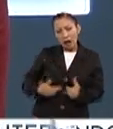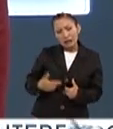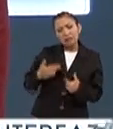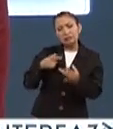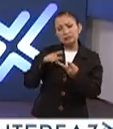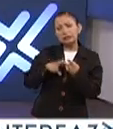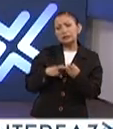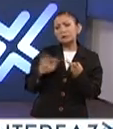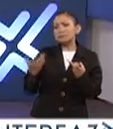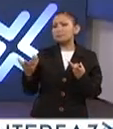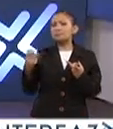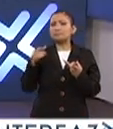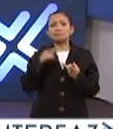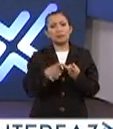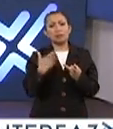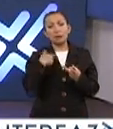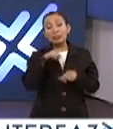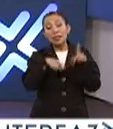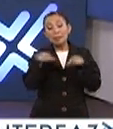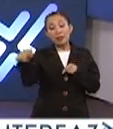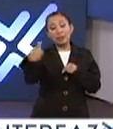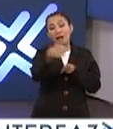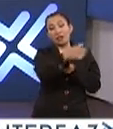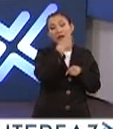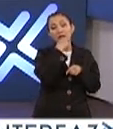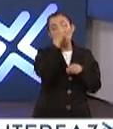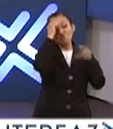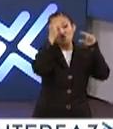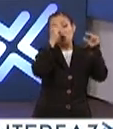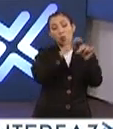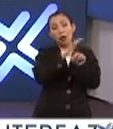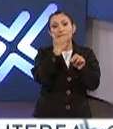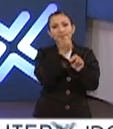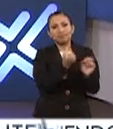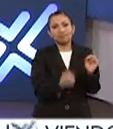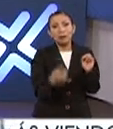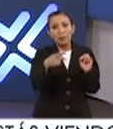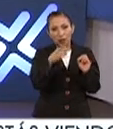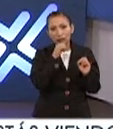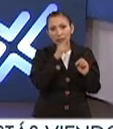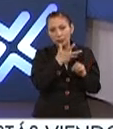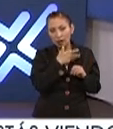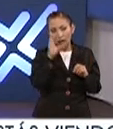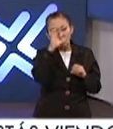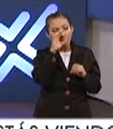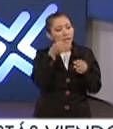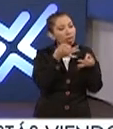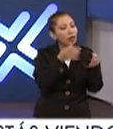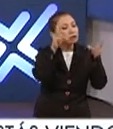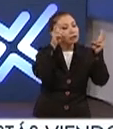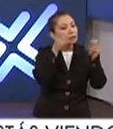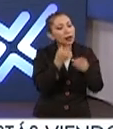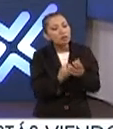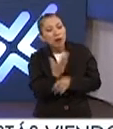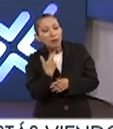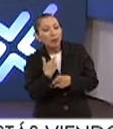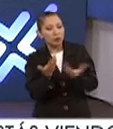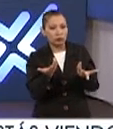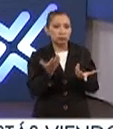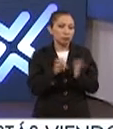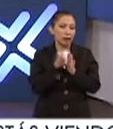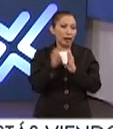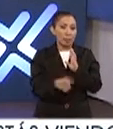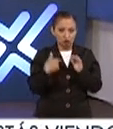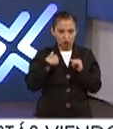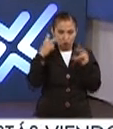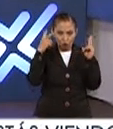humanísticas. Entonces, más bien depende de cada niño sobredotado, pero sí se tiene también una curiosidad por temas nuevos. No solamente, por